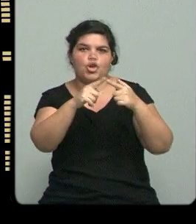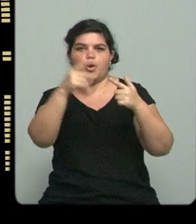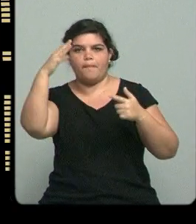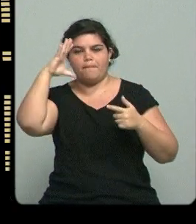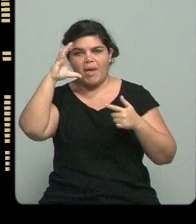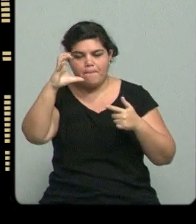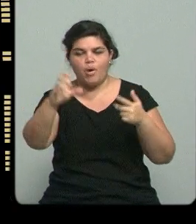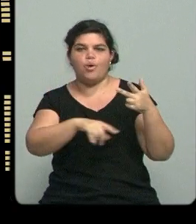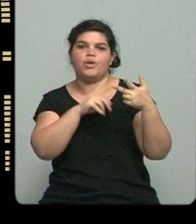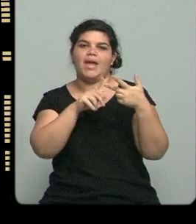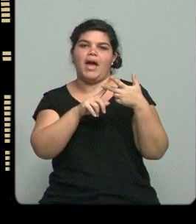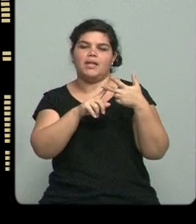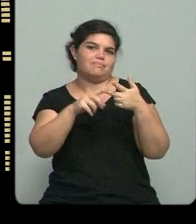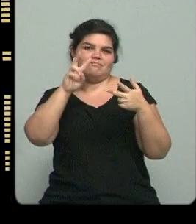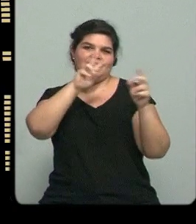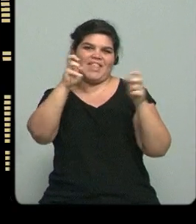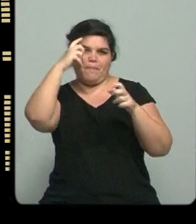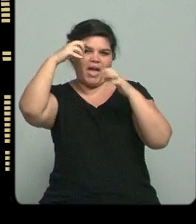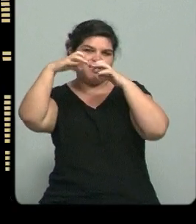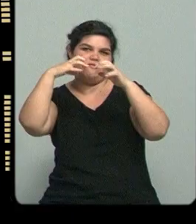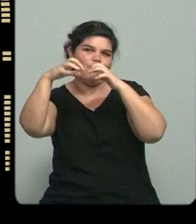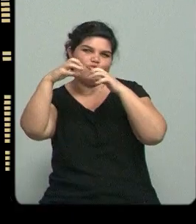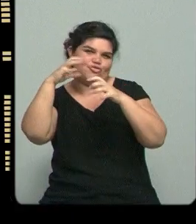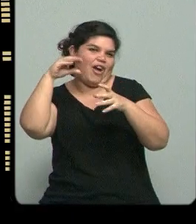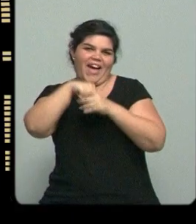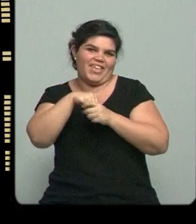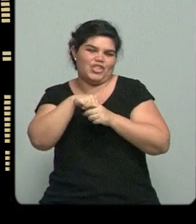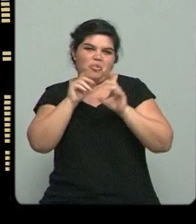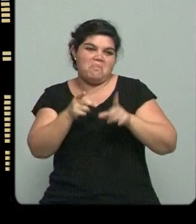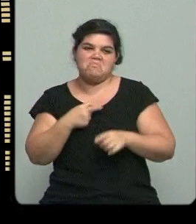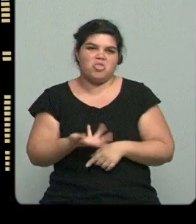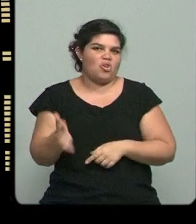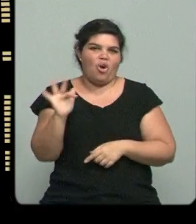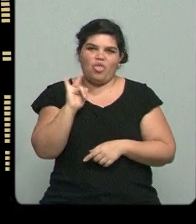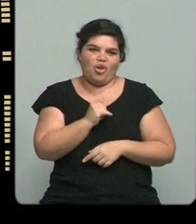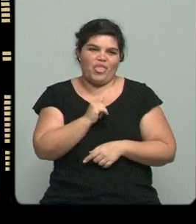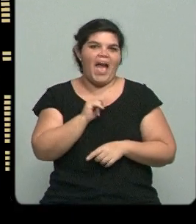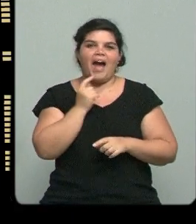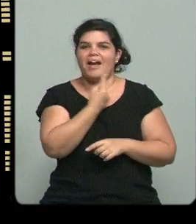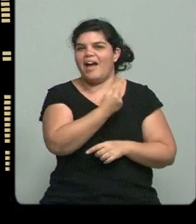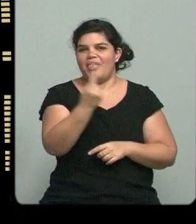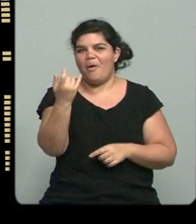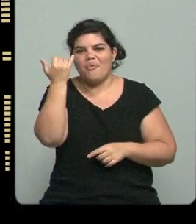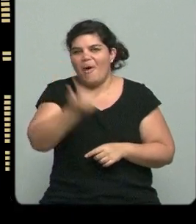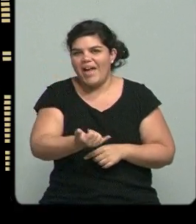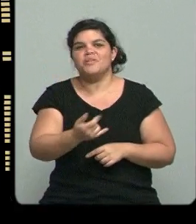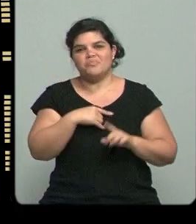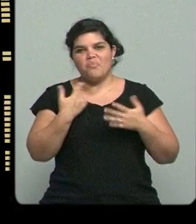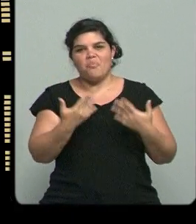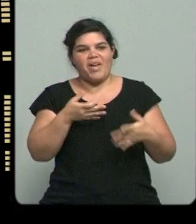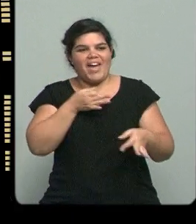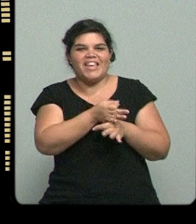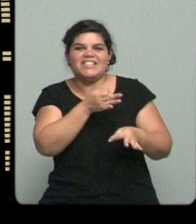la memoria, las funciones ejecutivas, que son las que uno pone en práctica en lo cotidiano, en cualquier Tomando trabajo, una decisión, por